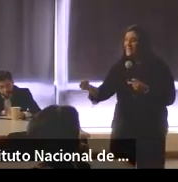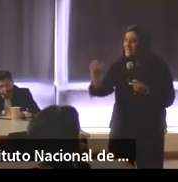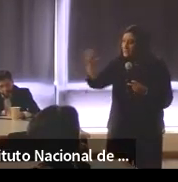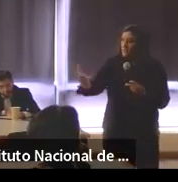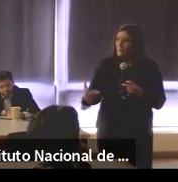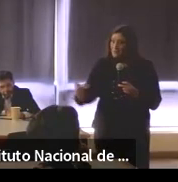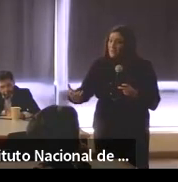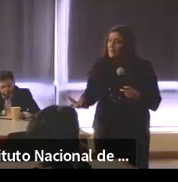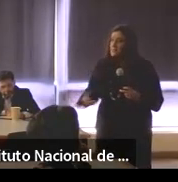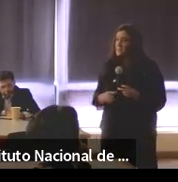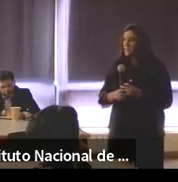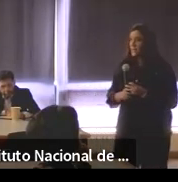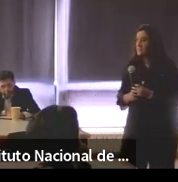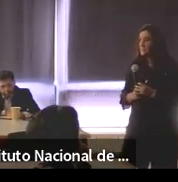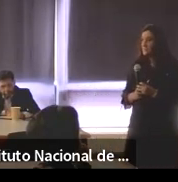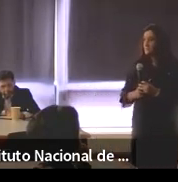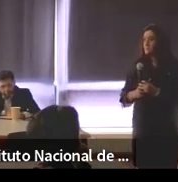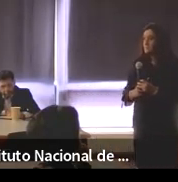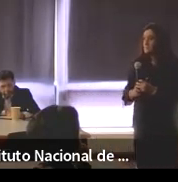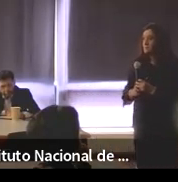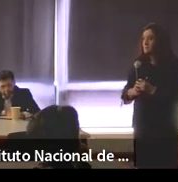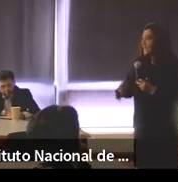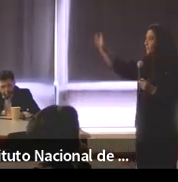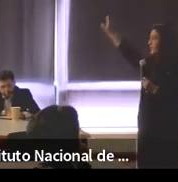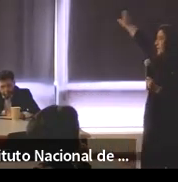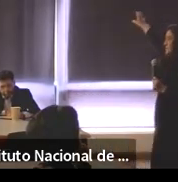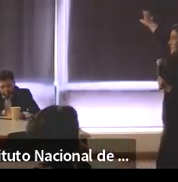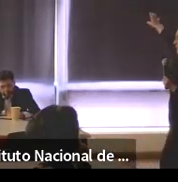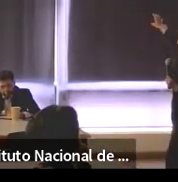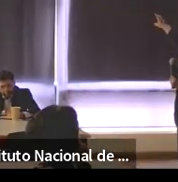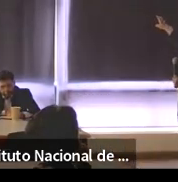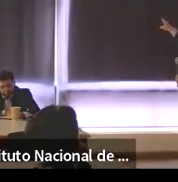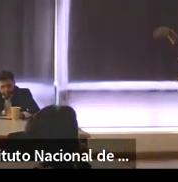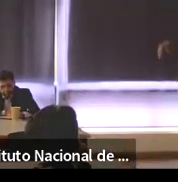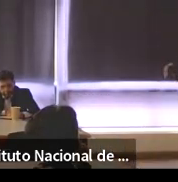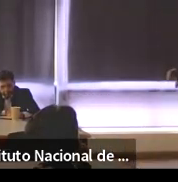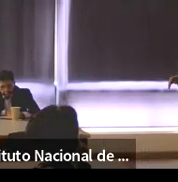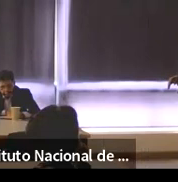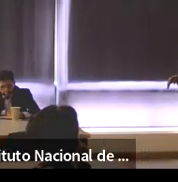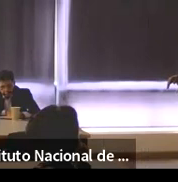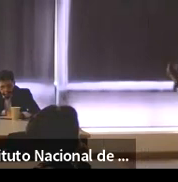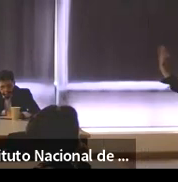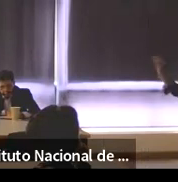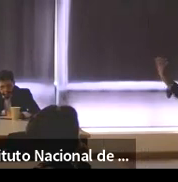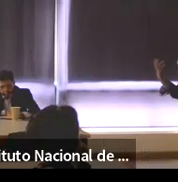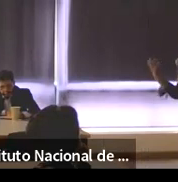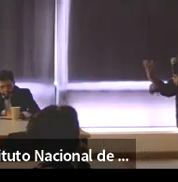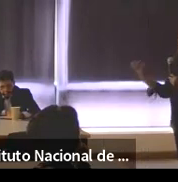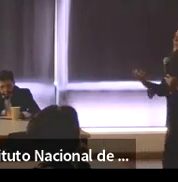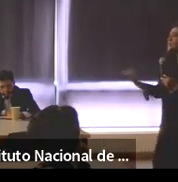está transgrediendo la parte organizacional afuera que se peleen aquí no